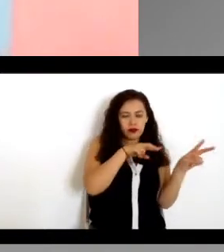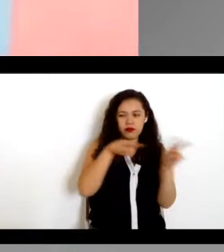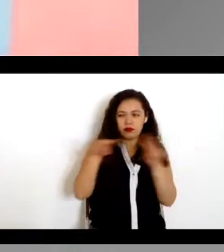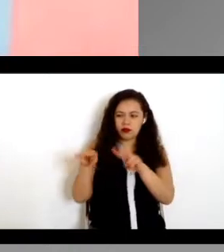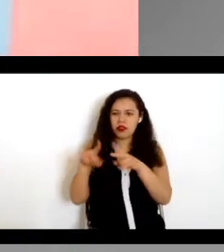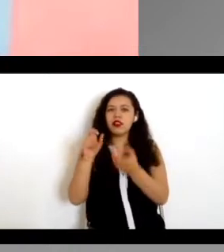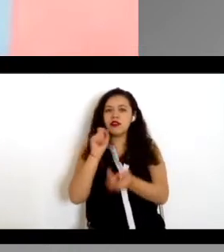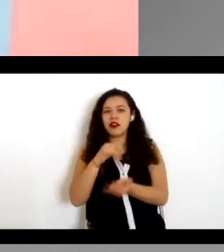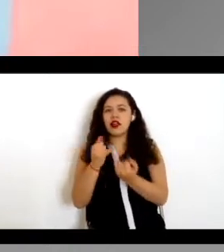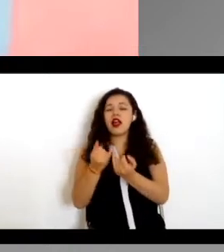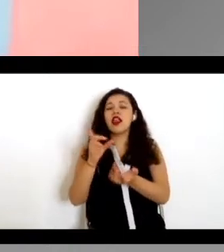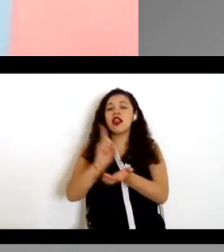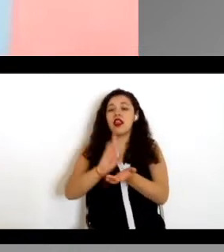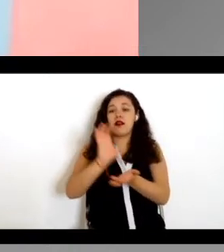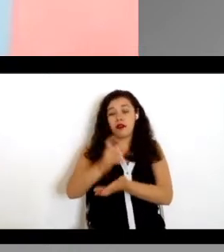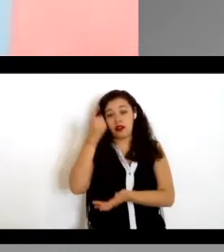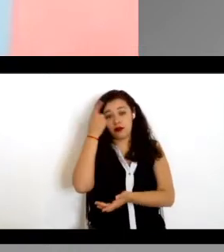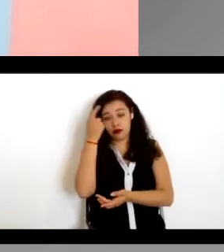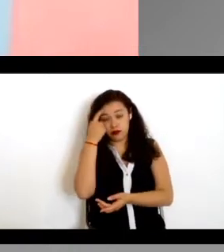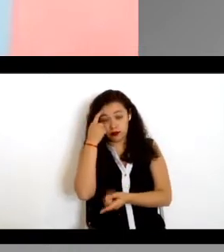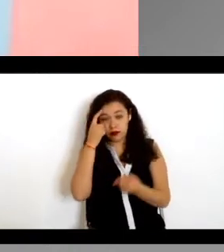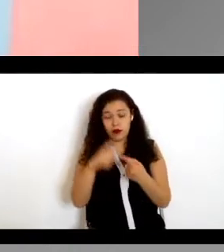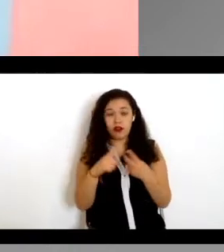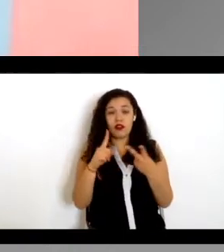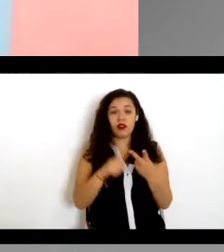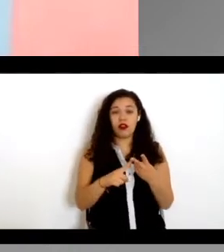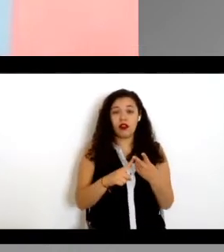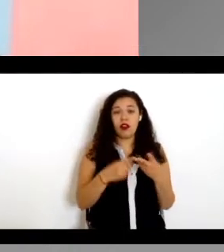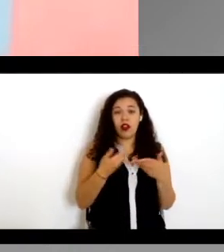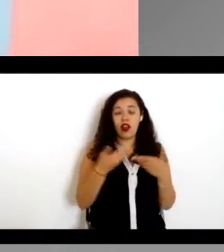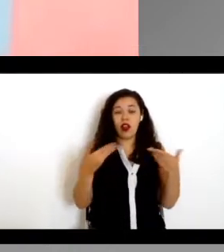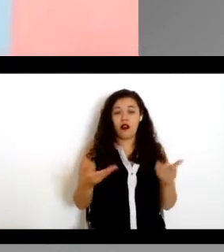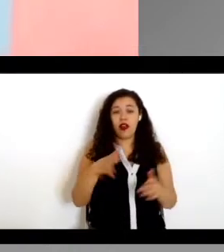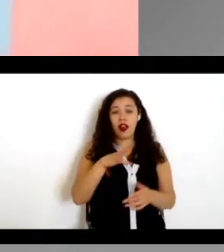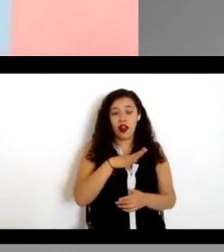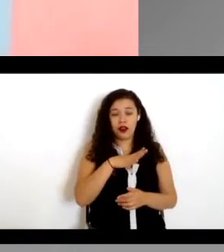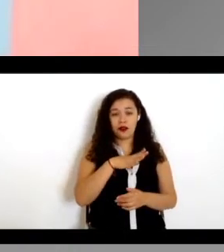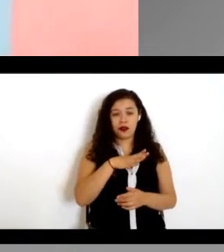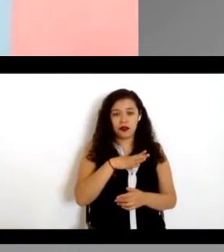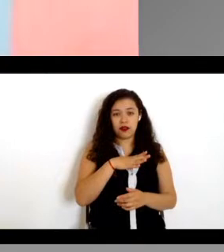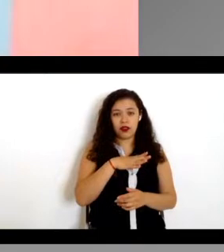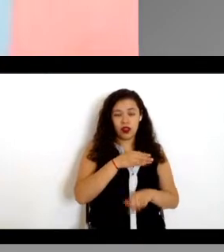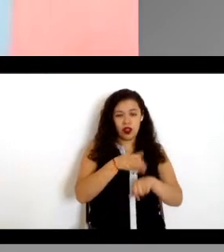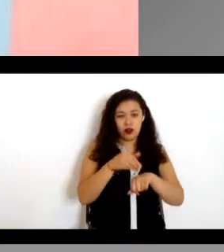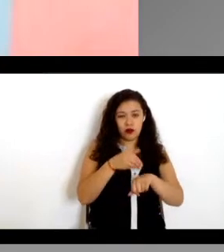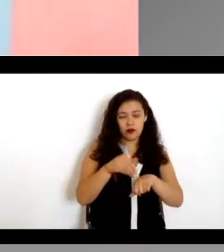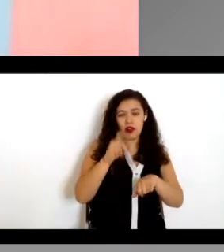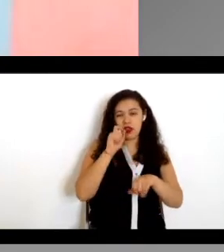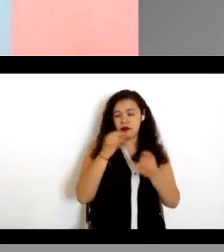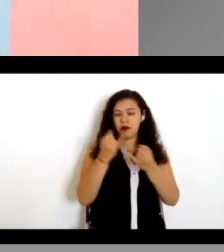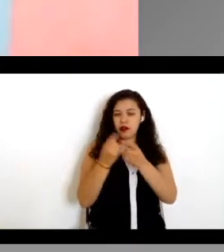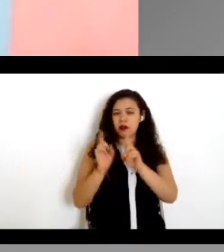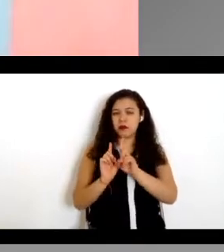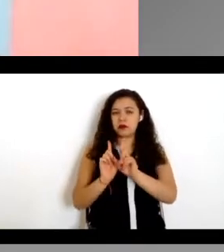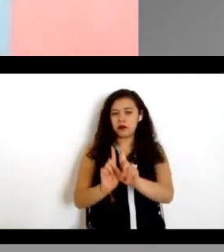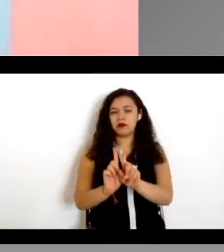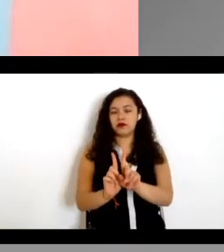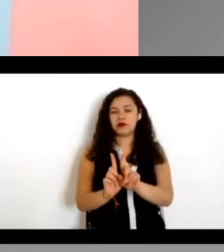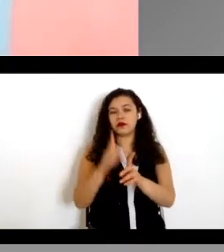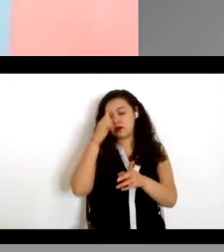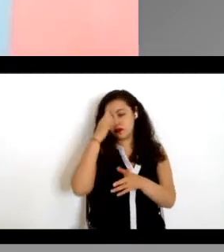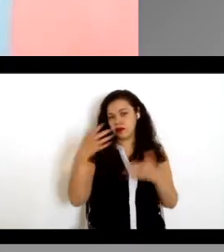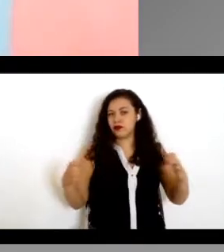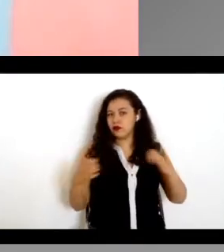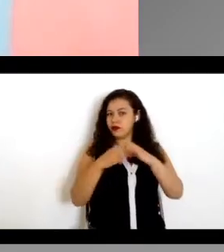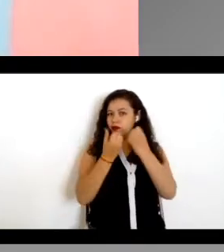discapacidad intelectual, o qué pasa con las altas cifras que hoy en día nos derivan y también nos acompañan atento a esta pandemia que aún